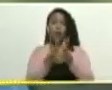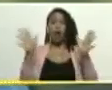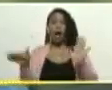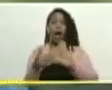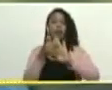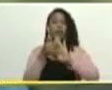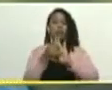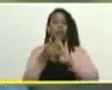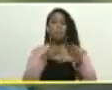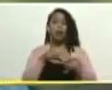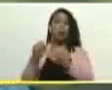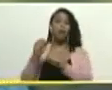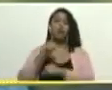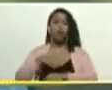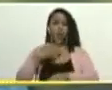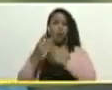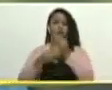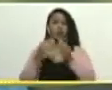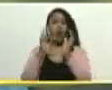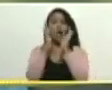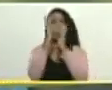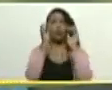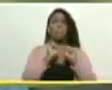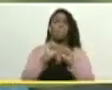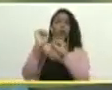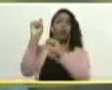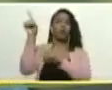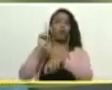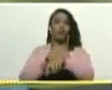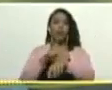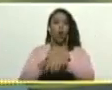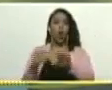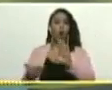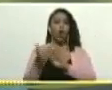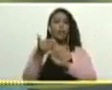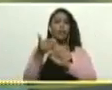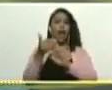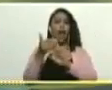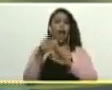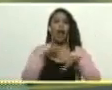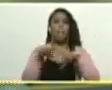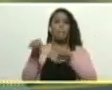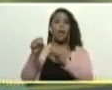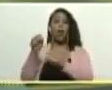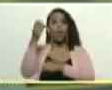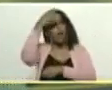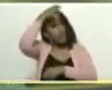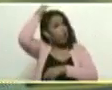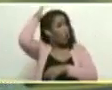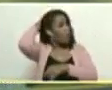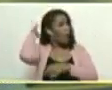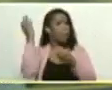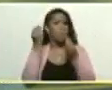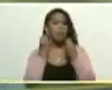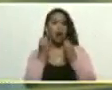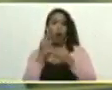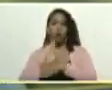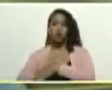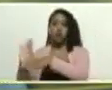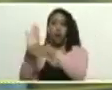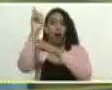pudiéramos decir que fue el gran antiimperialista de su época contra el Imperio Romano para proteger a su pueblo al pueblo